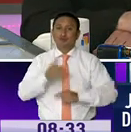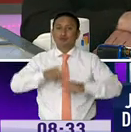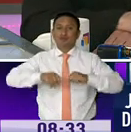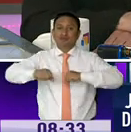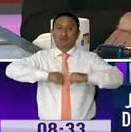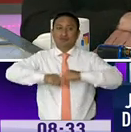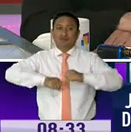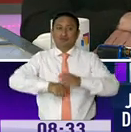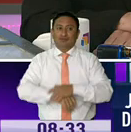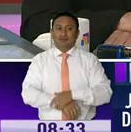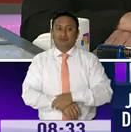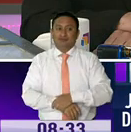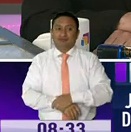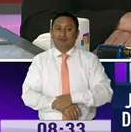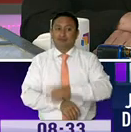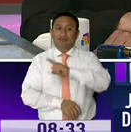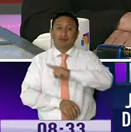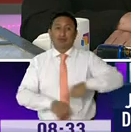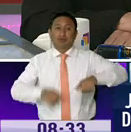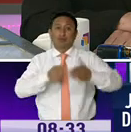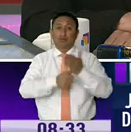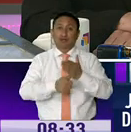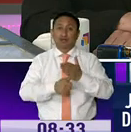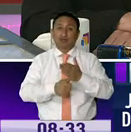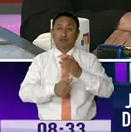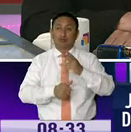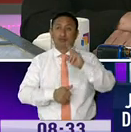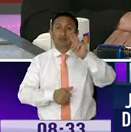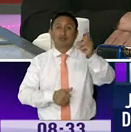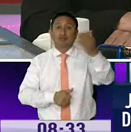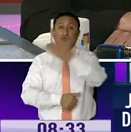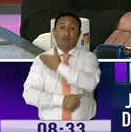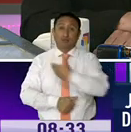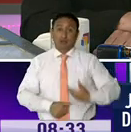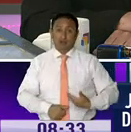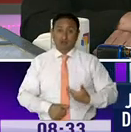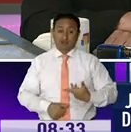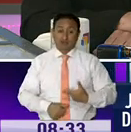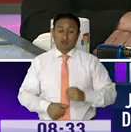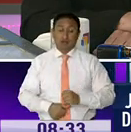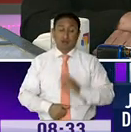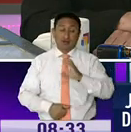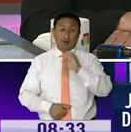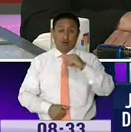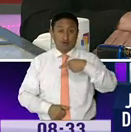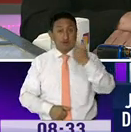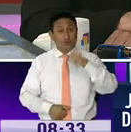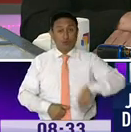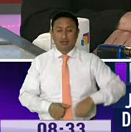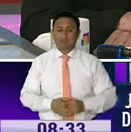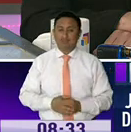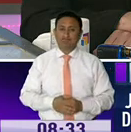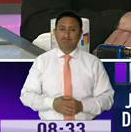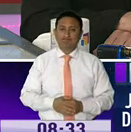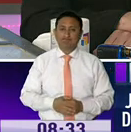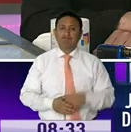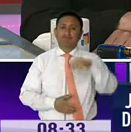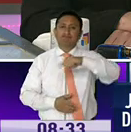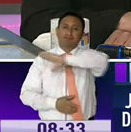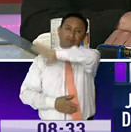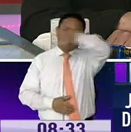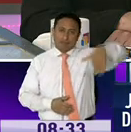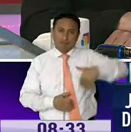que los diferentes ministerios, en este caso el vicepresidente, que está como presidente del COE nacional, lo tiene que hacer. Así que estamos con toda la